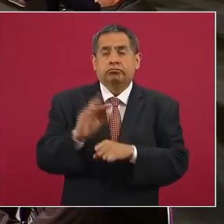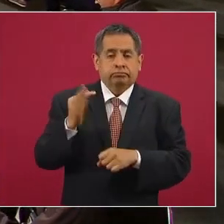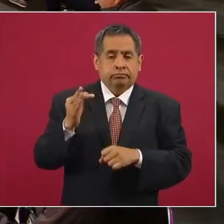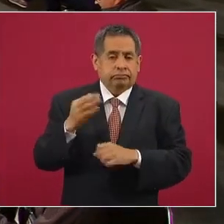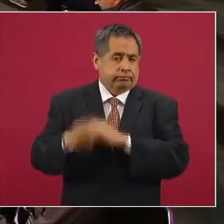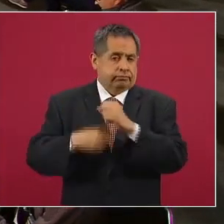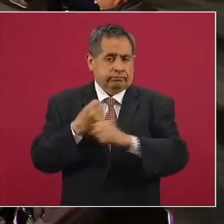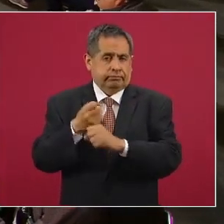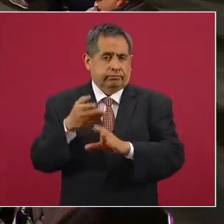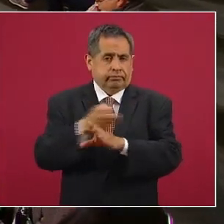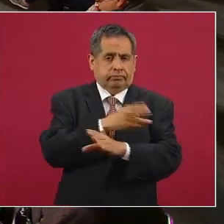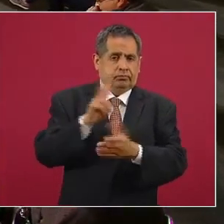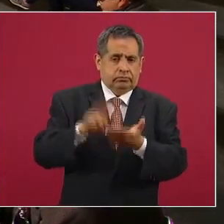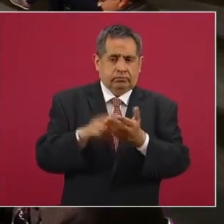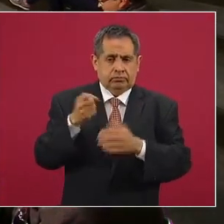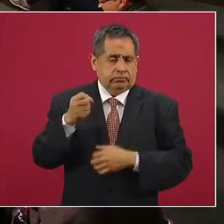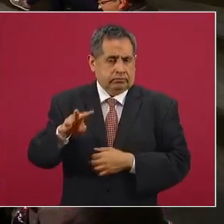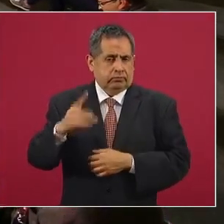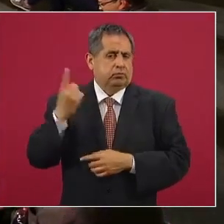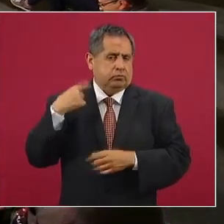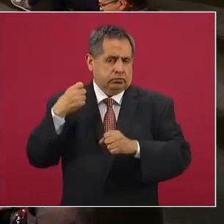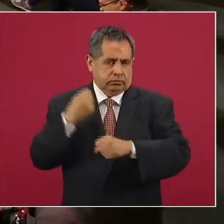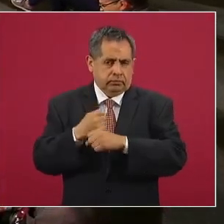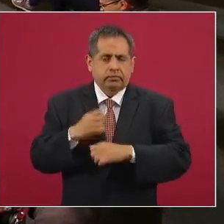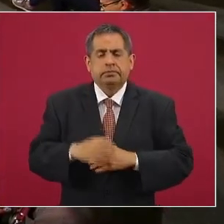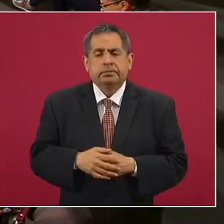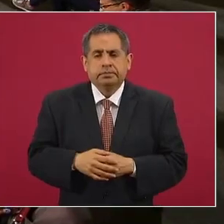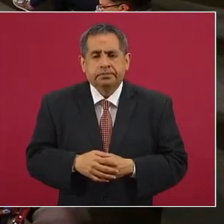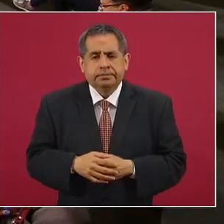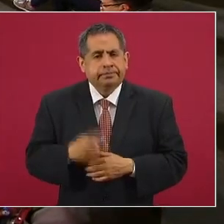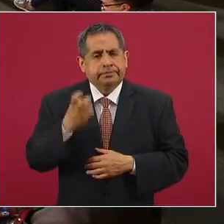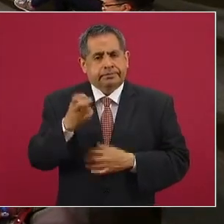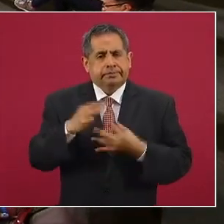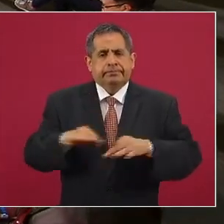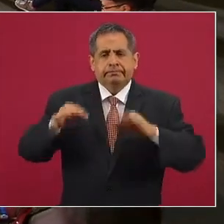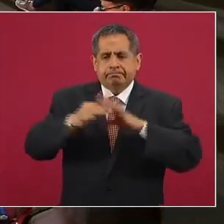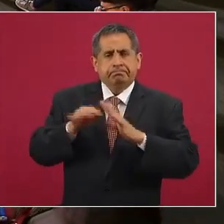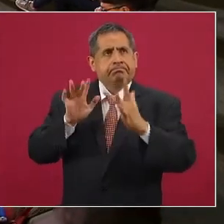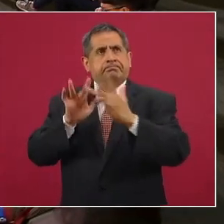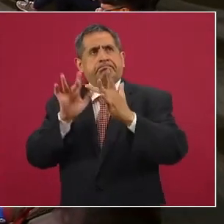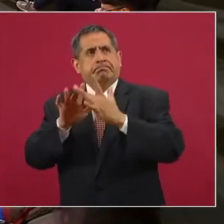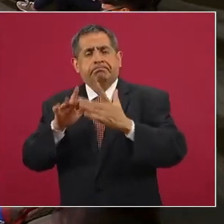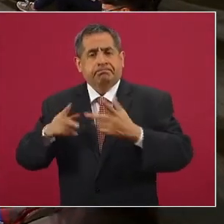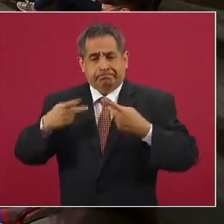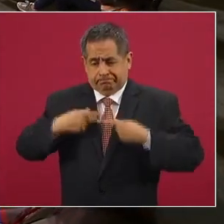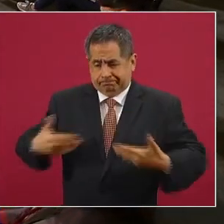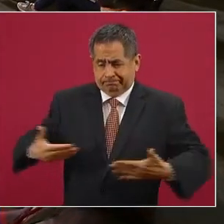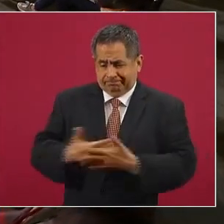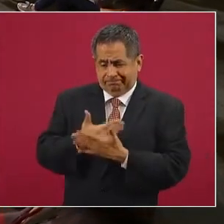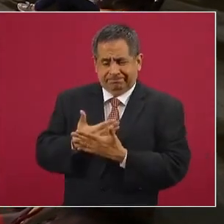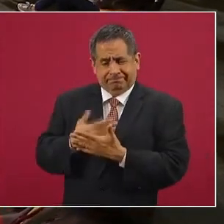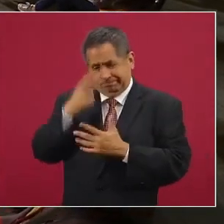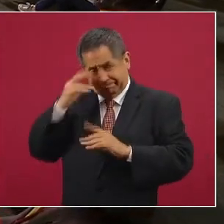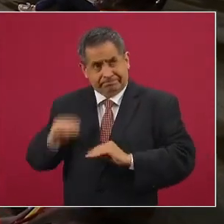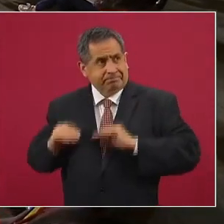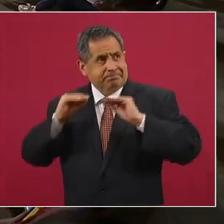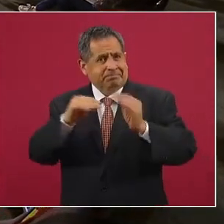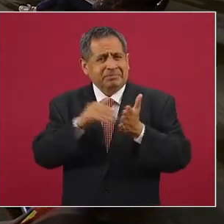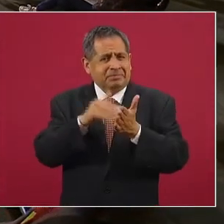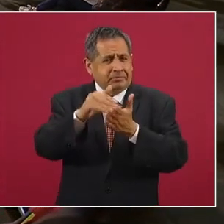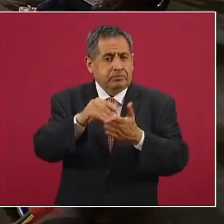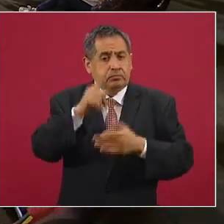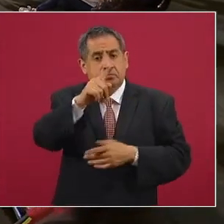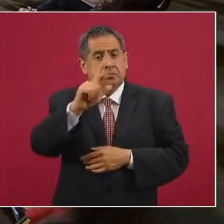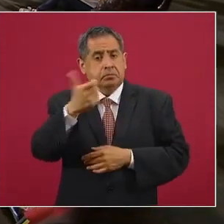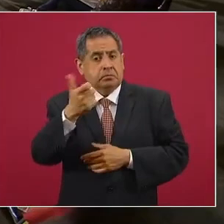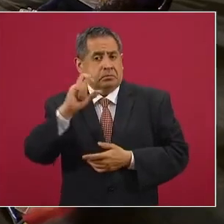del 2019, o sea, el año pasado. ¿Por qué es importante este contacto de millones de mexicanos, quienes mandan miles